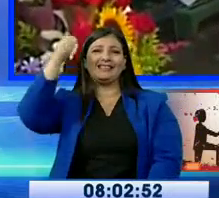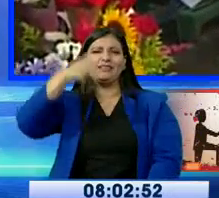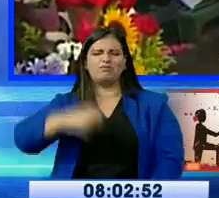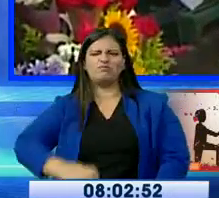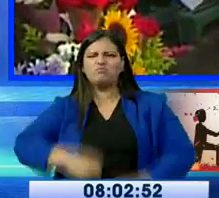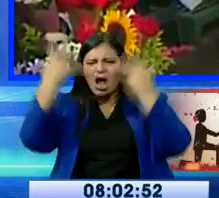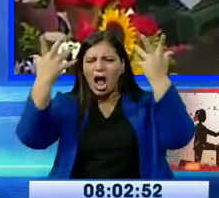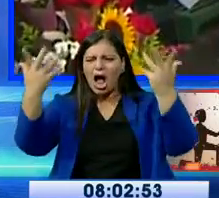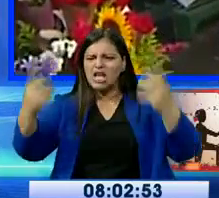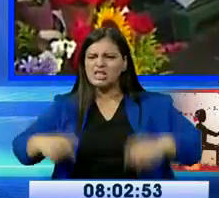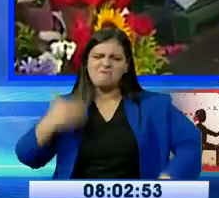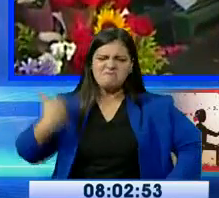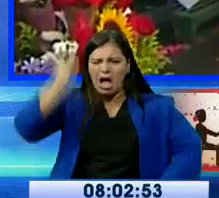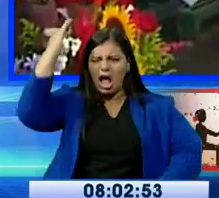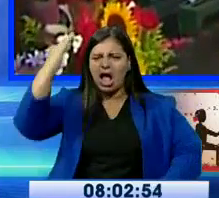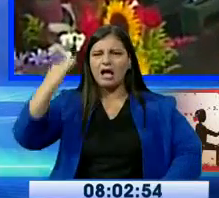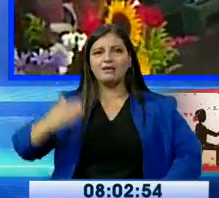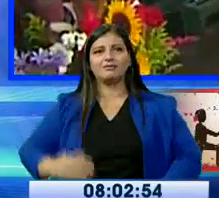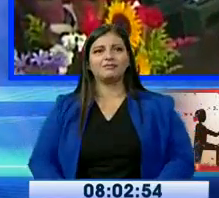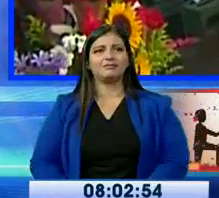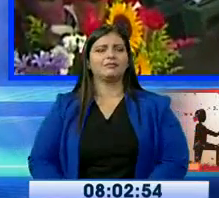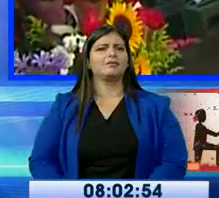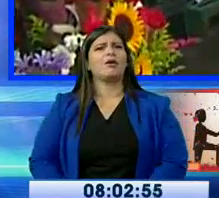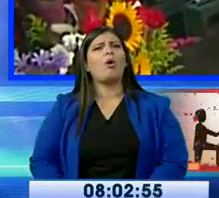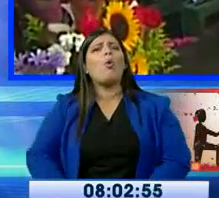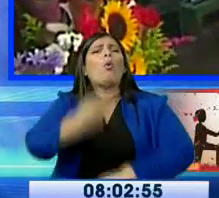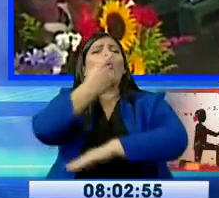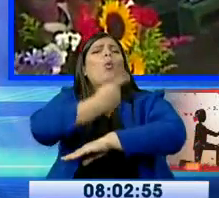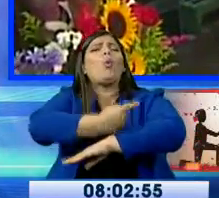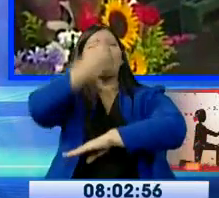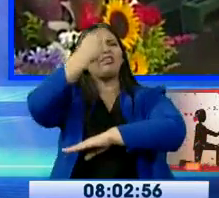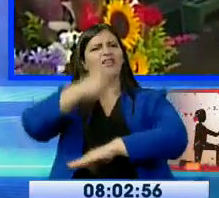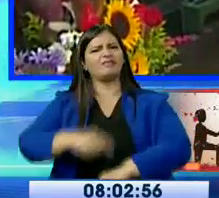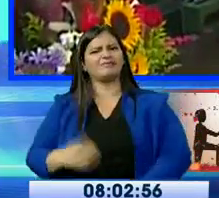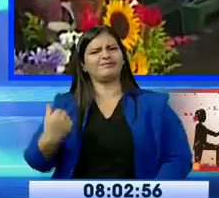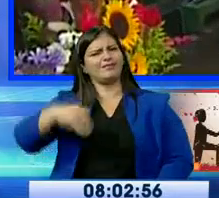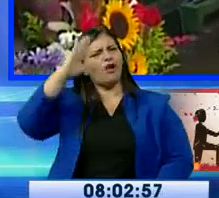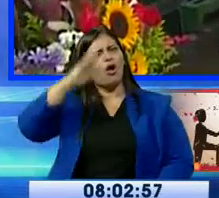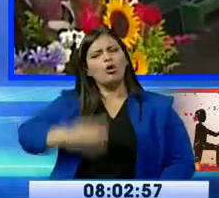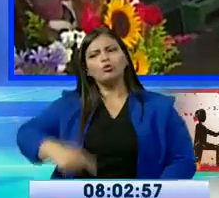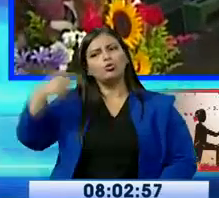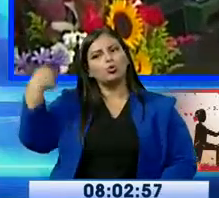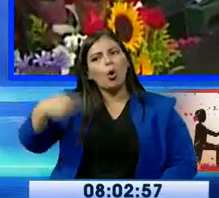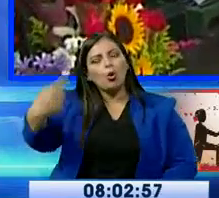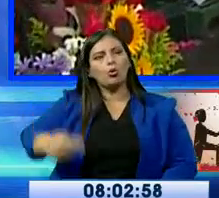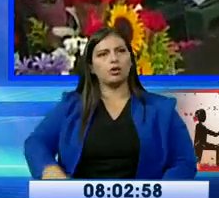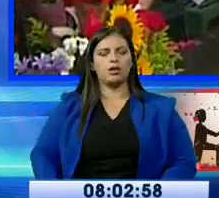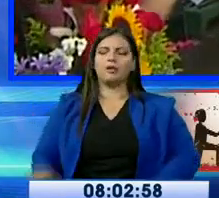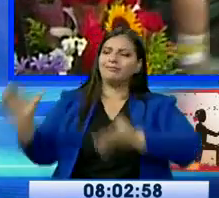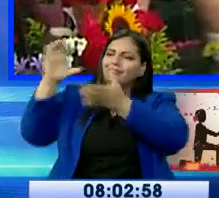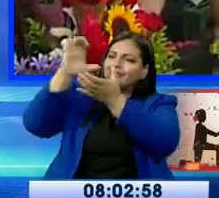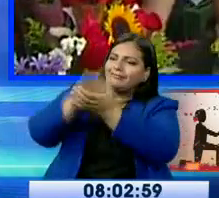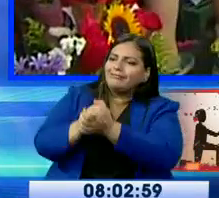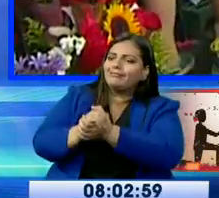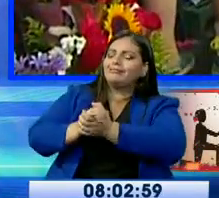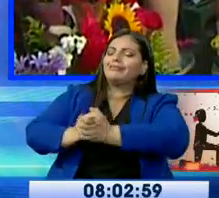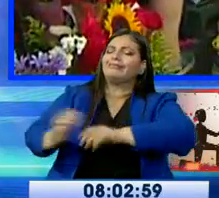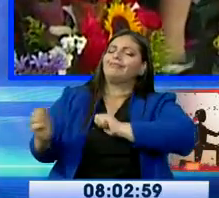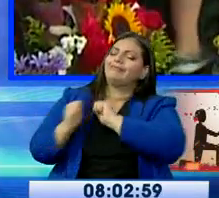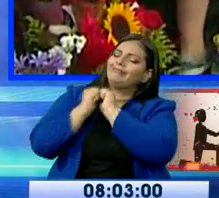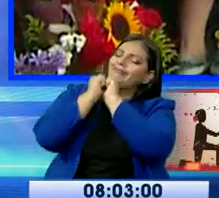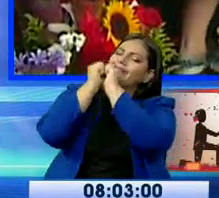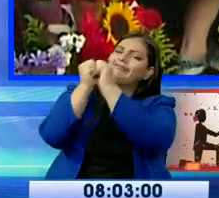ser todos los días, ahí es bonito. Todos los días despertarse y decirle a la persona que uno tiene a su lado, te amo. Eso es bonito.